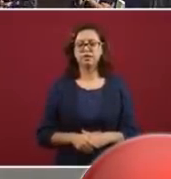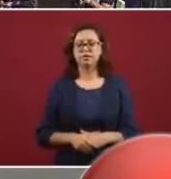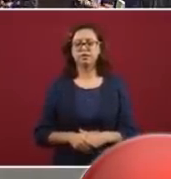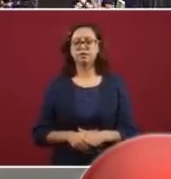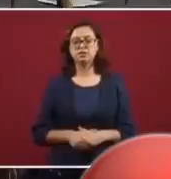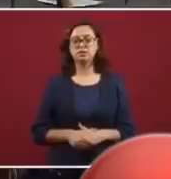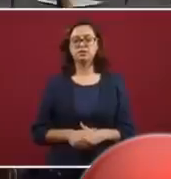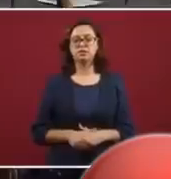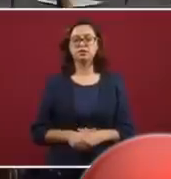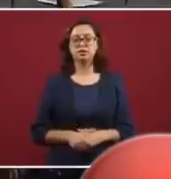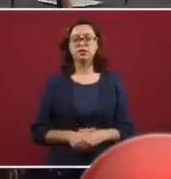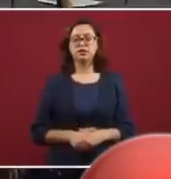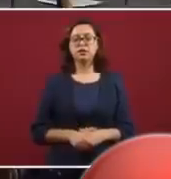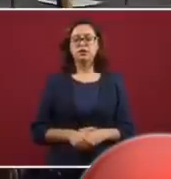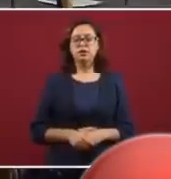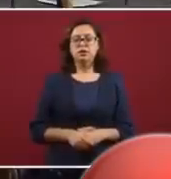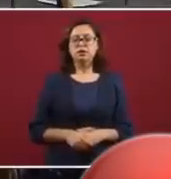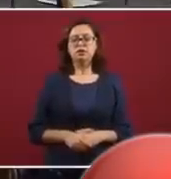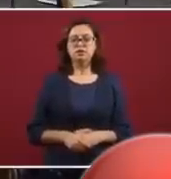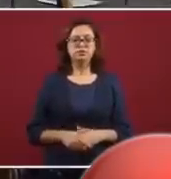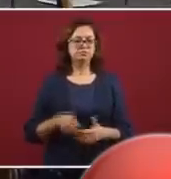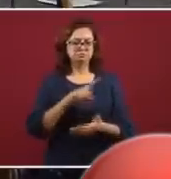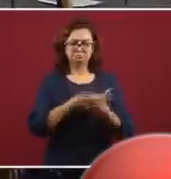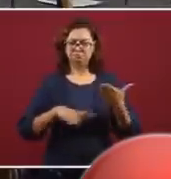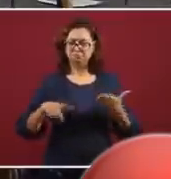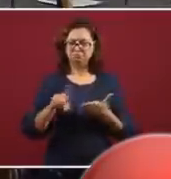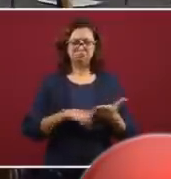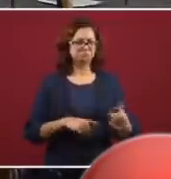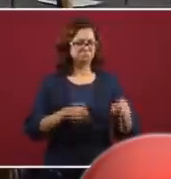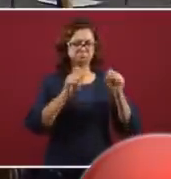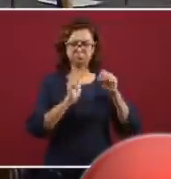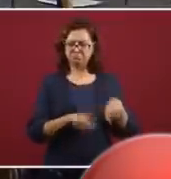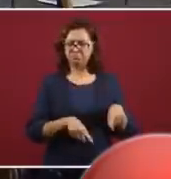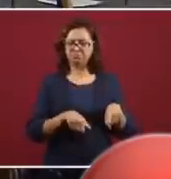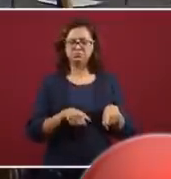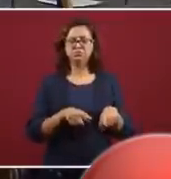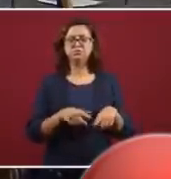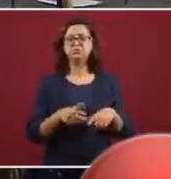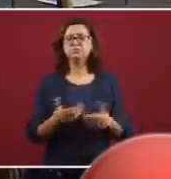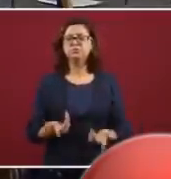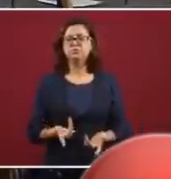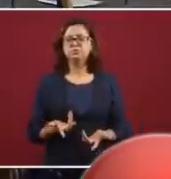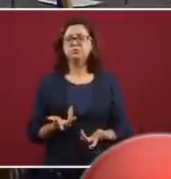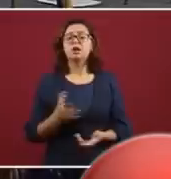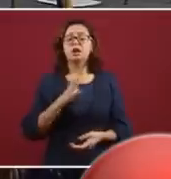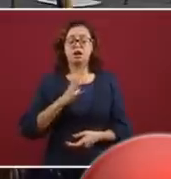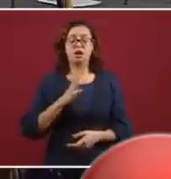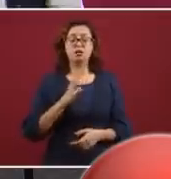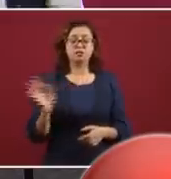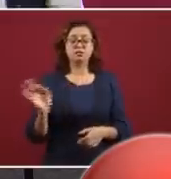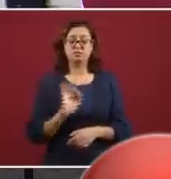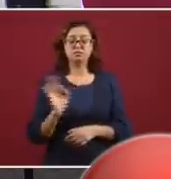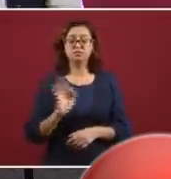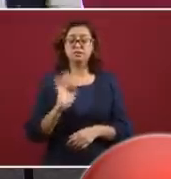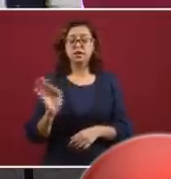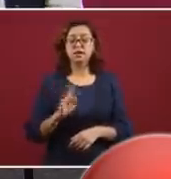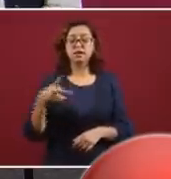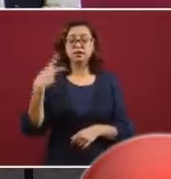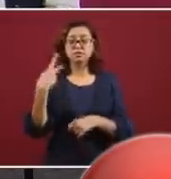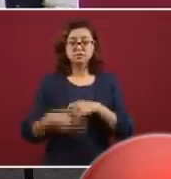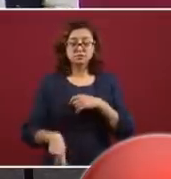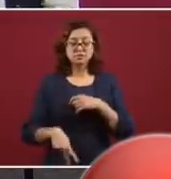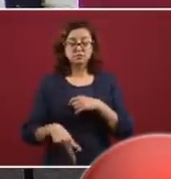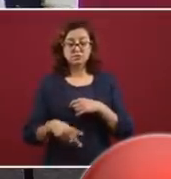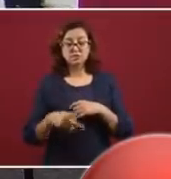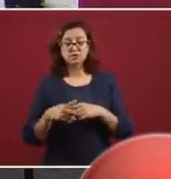efectos de la cancelación siguen los mismos. Crear percepción de riesgo también, por eso quedan